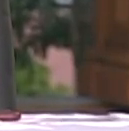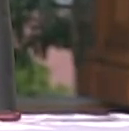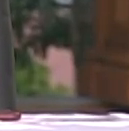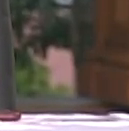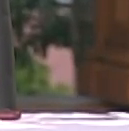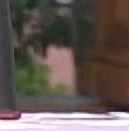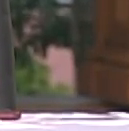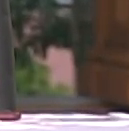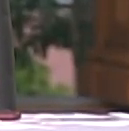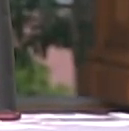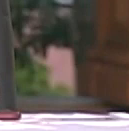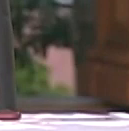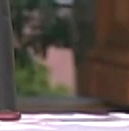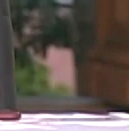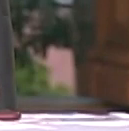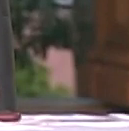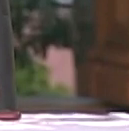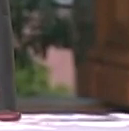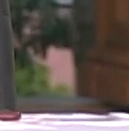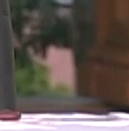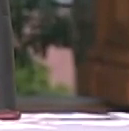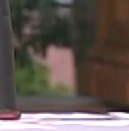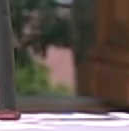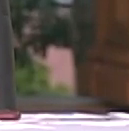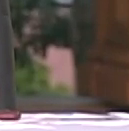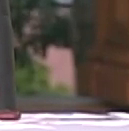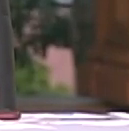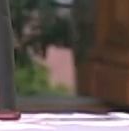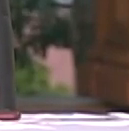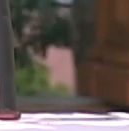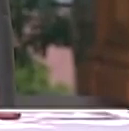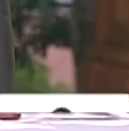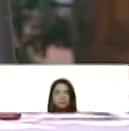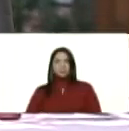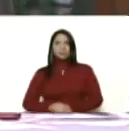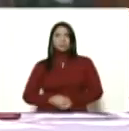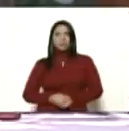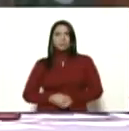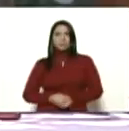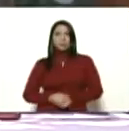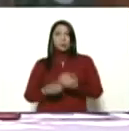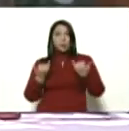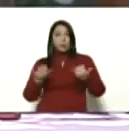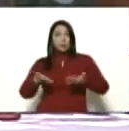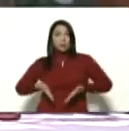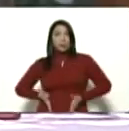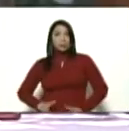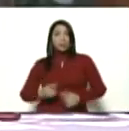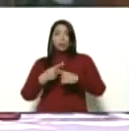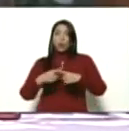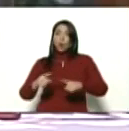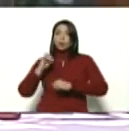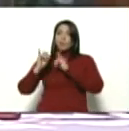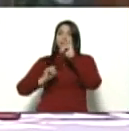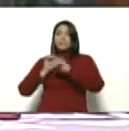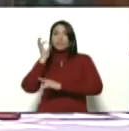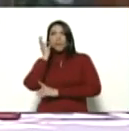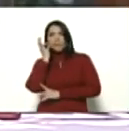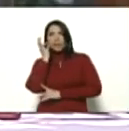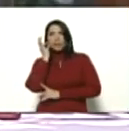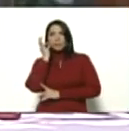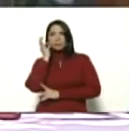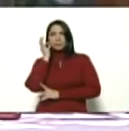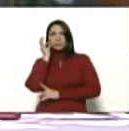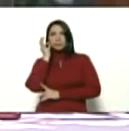del estado Lara la almiranta en jefe Carmen Meléndez acaba de nacer otra bebé Ámbar